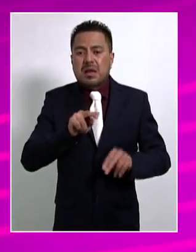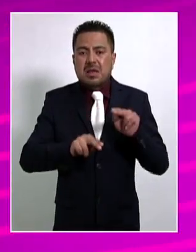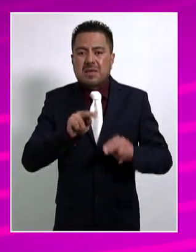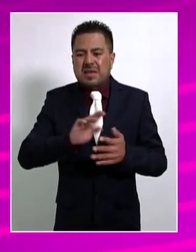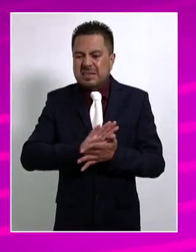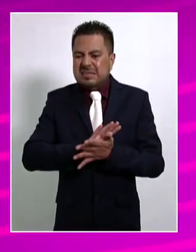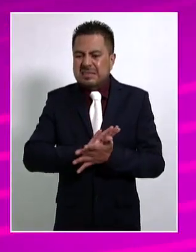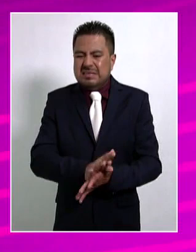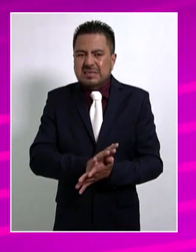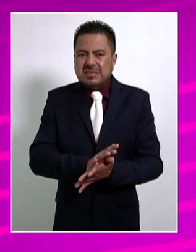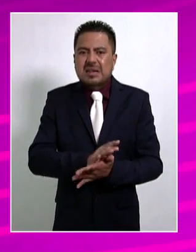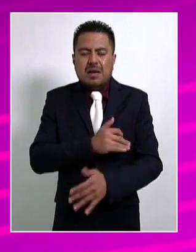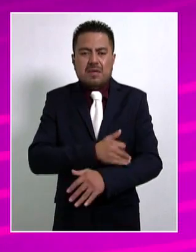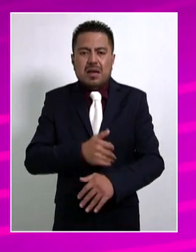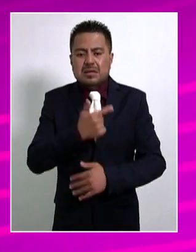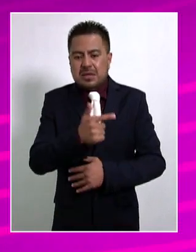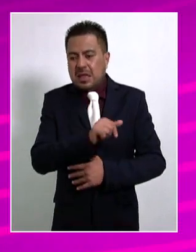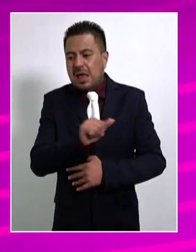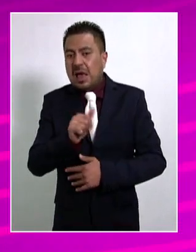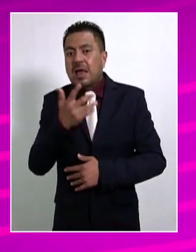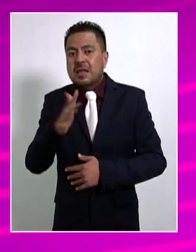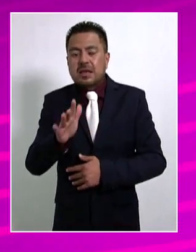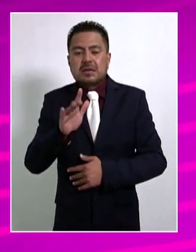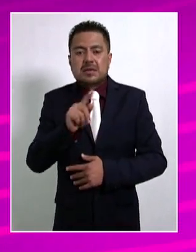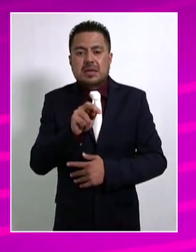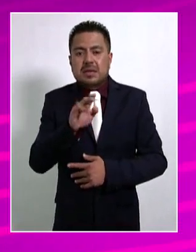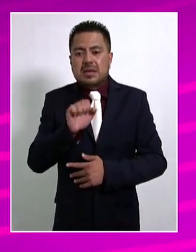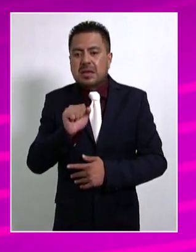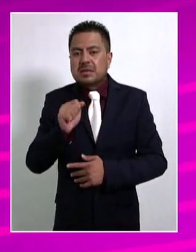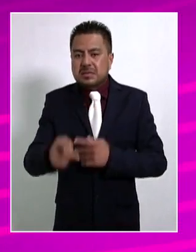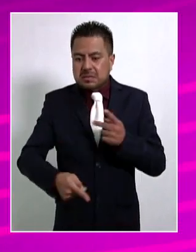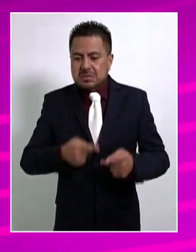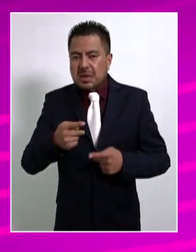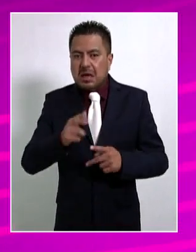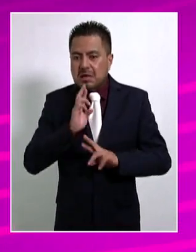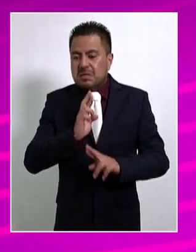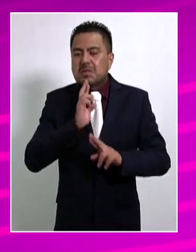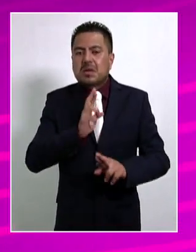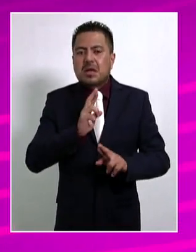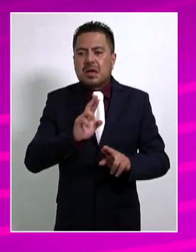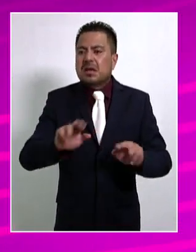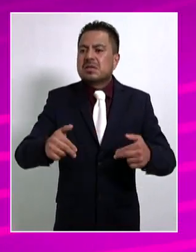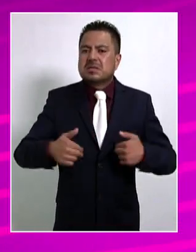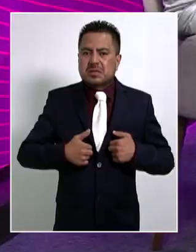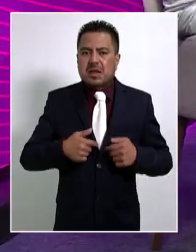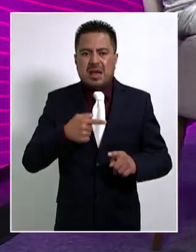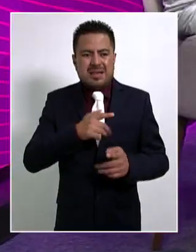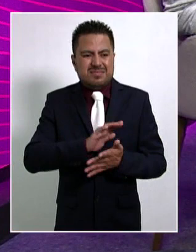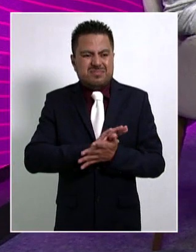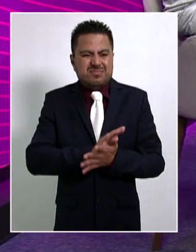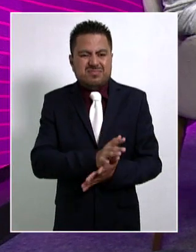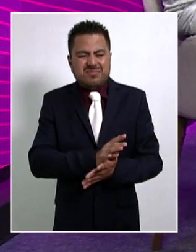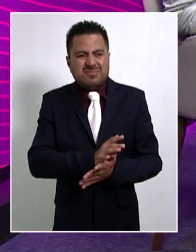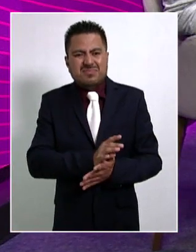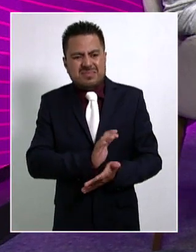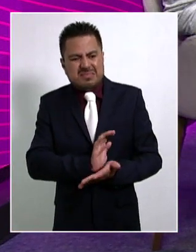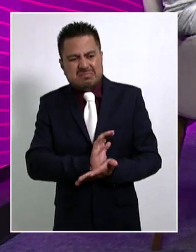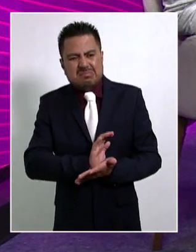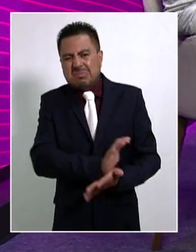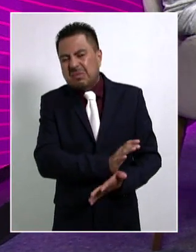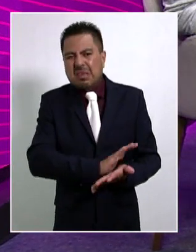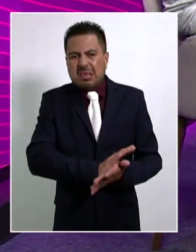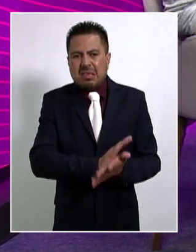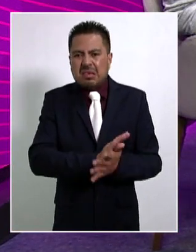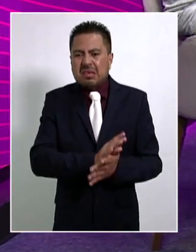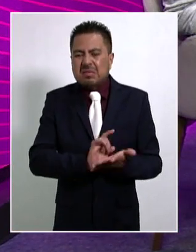rechazo familiar. 7 de cada 10 personas trans que contestaron la encuesta dijeron que habían recibido rechazo, expresiones de rechazo, pero puede